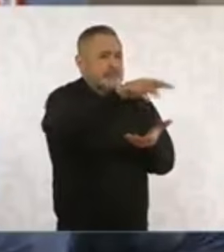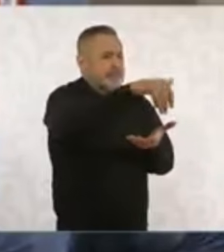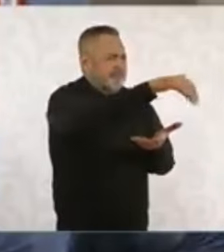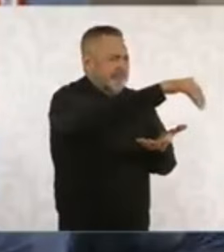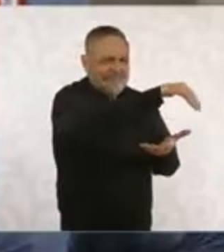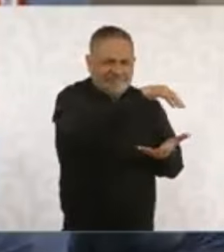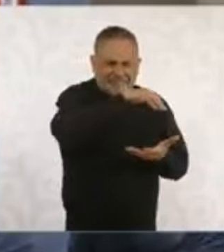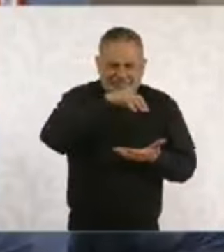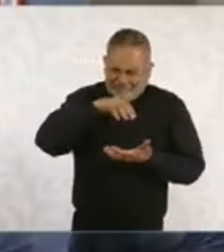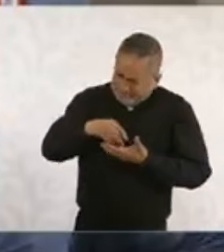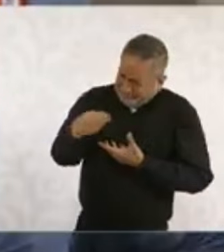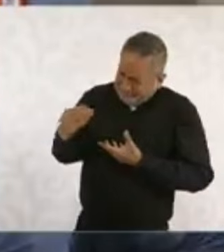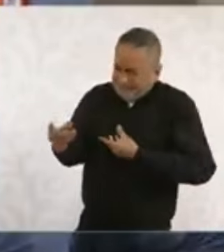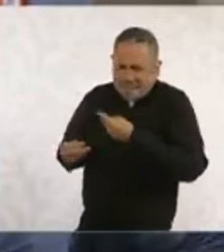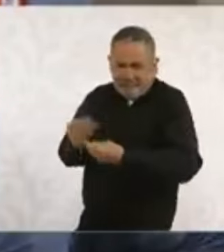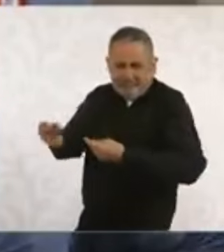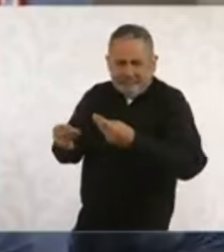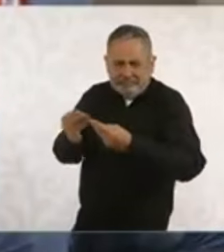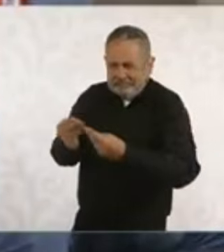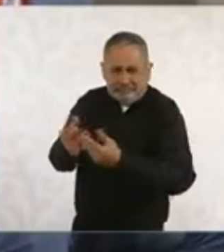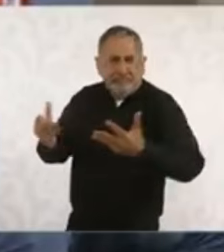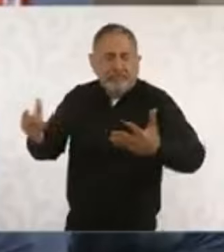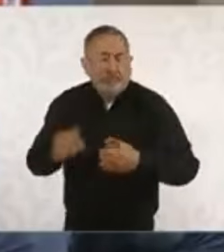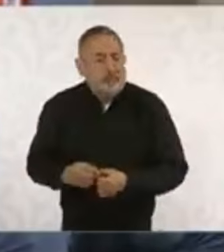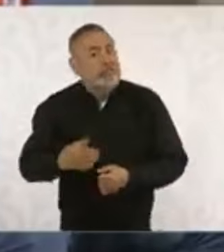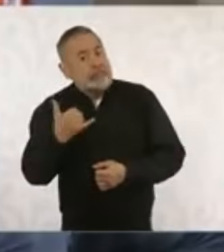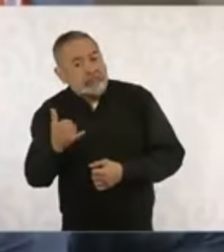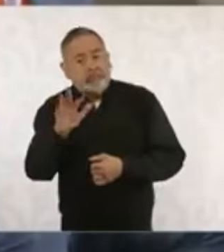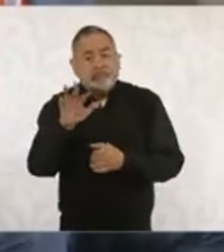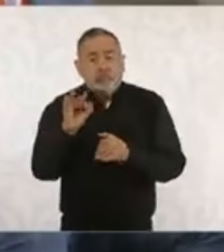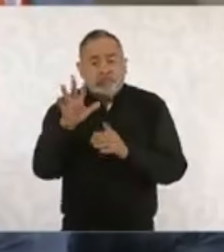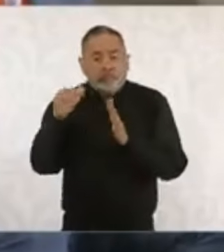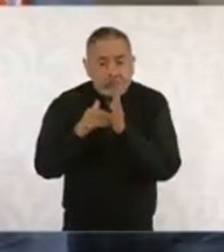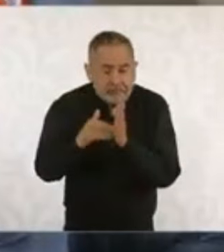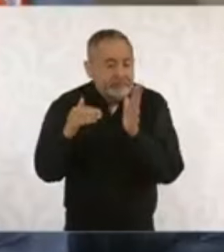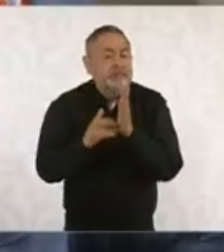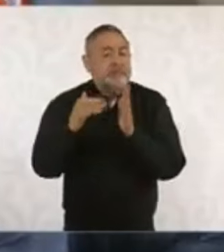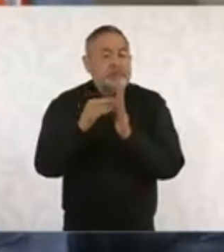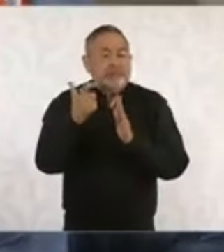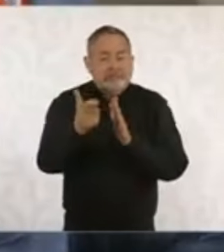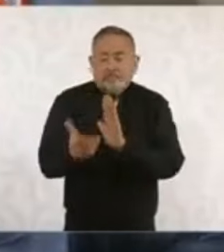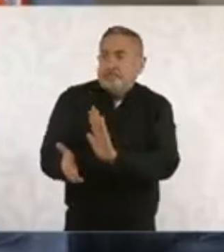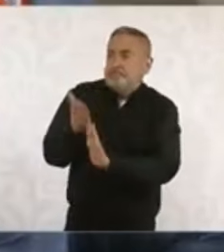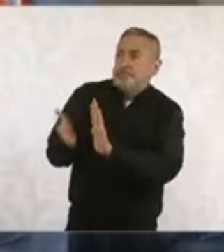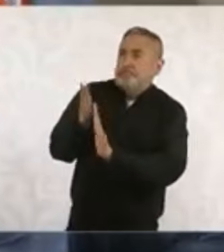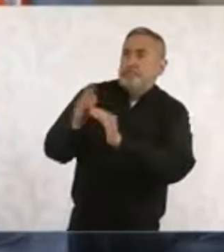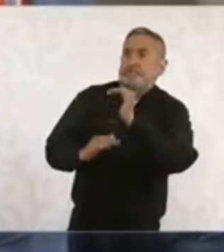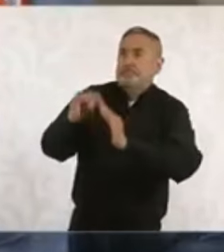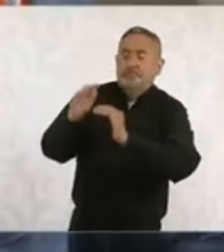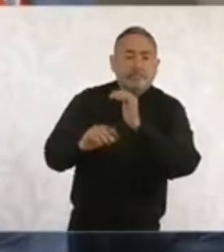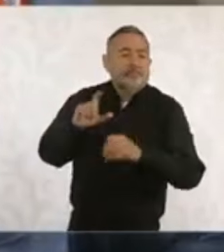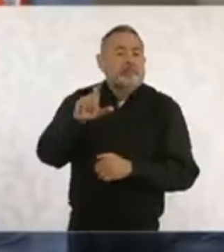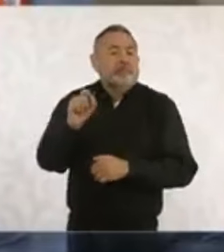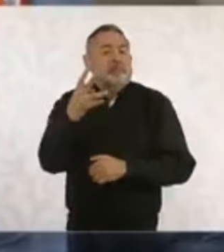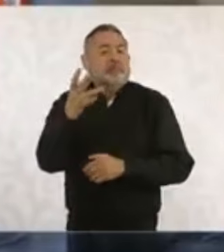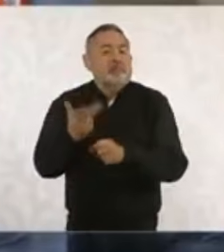alta especialidad y otros 45.000 millones de pesos en la construcción de 24 nuevos hospitales